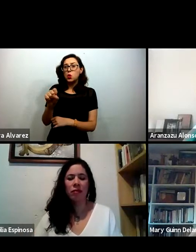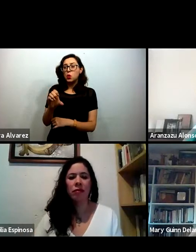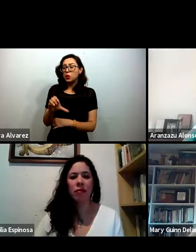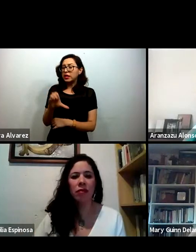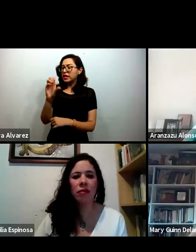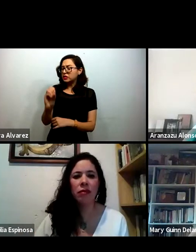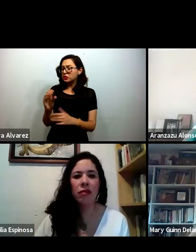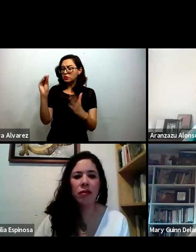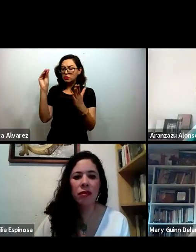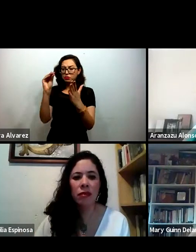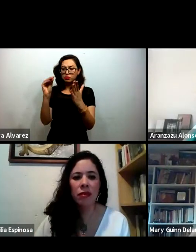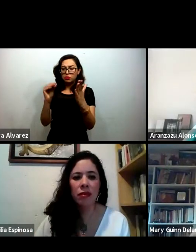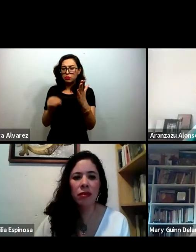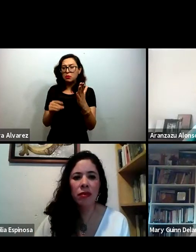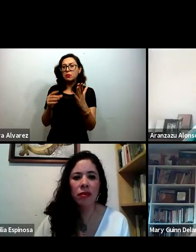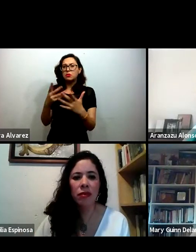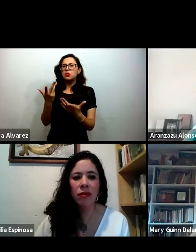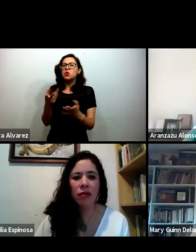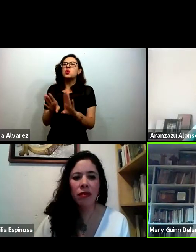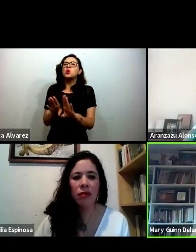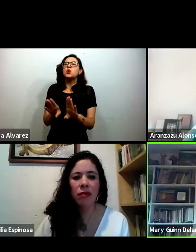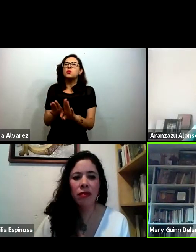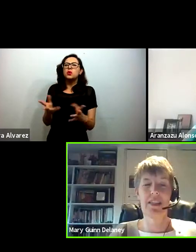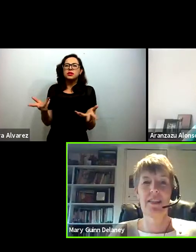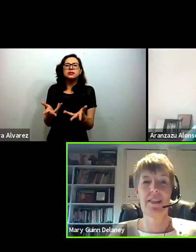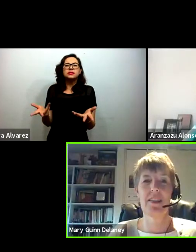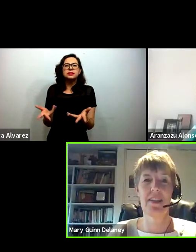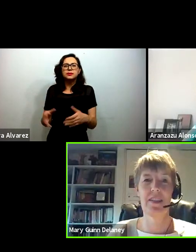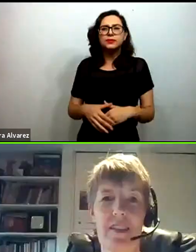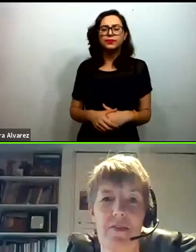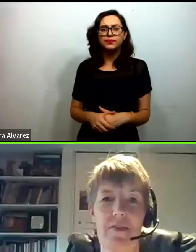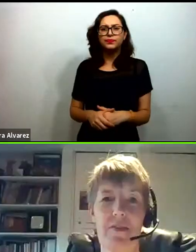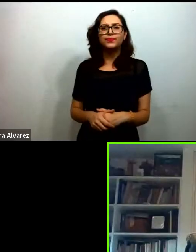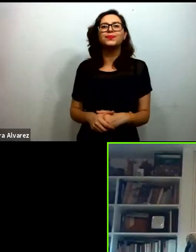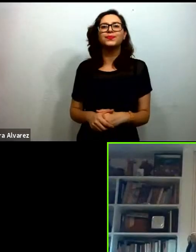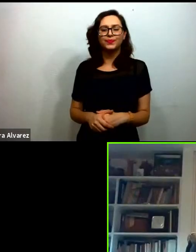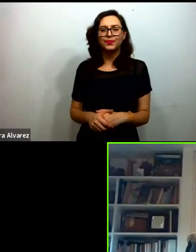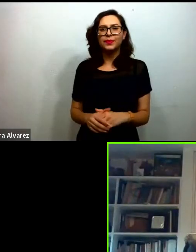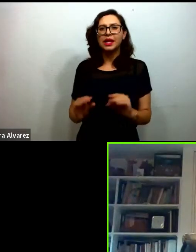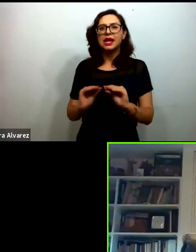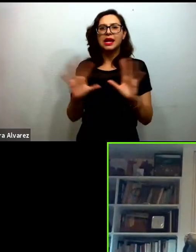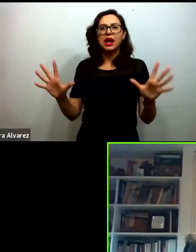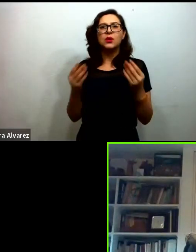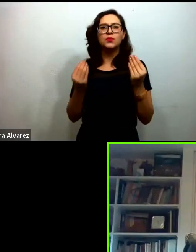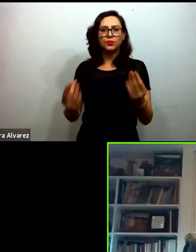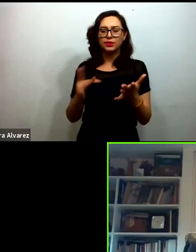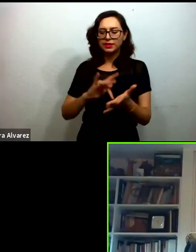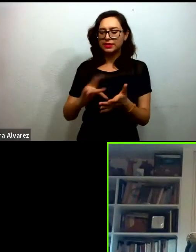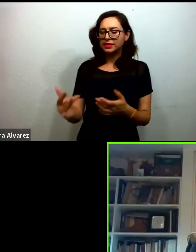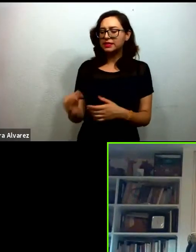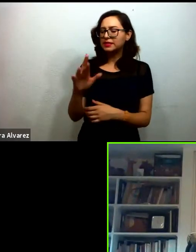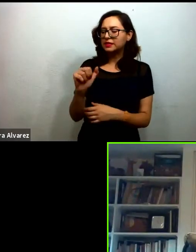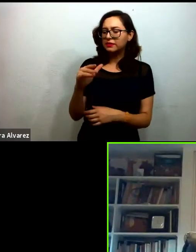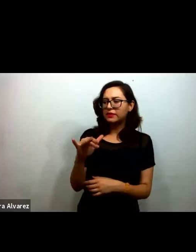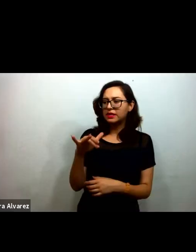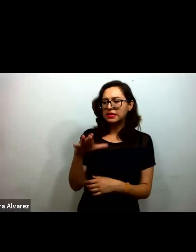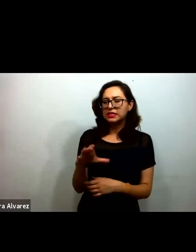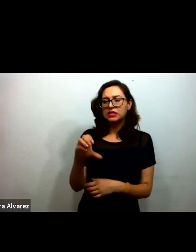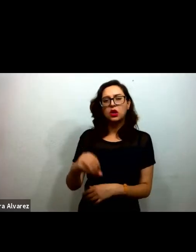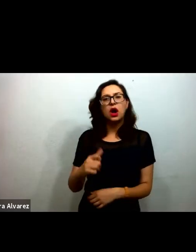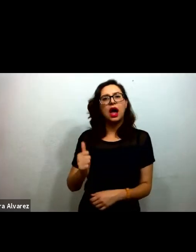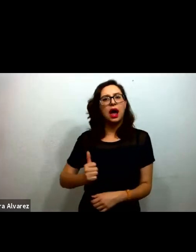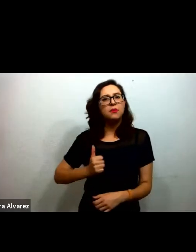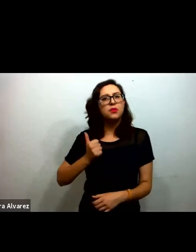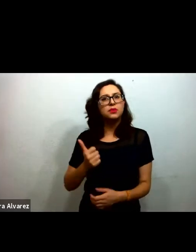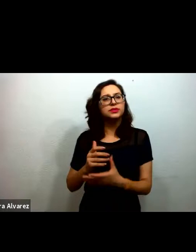Mundial de Alimentos? Claro, muchas gracias. Francisco, aprovecho para saludar a